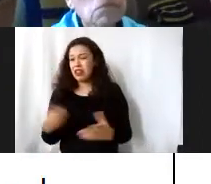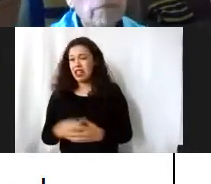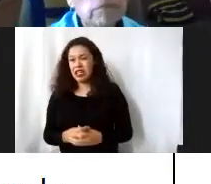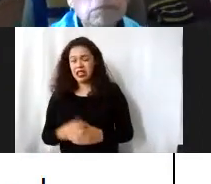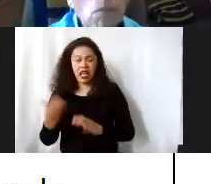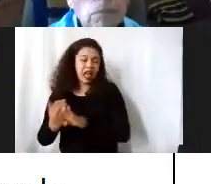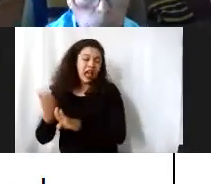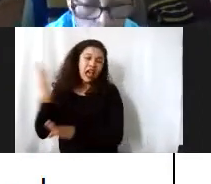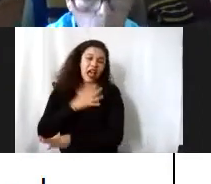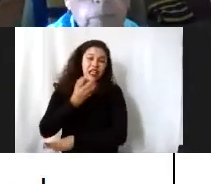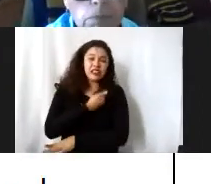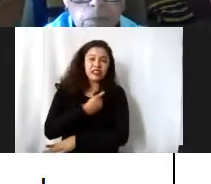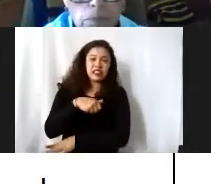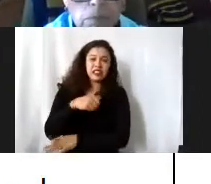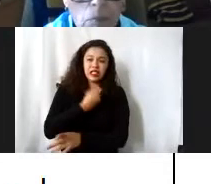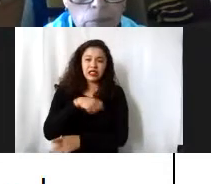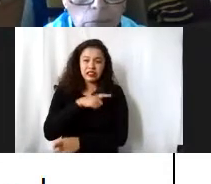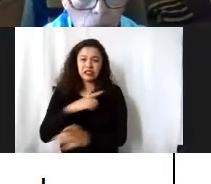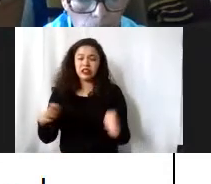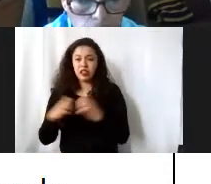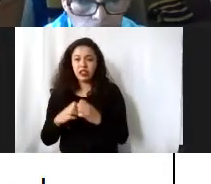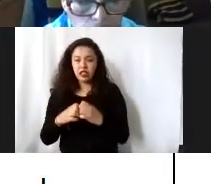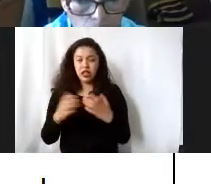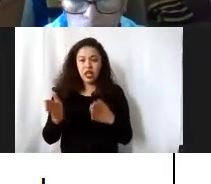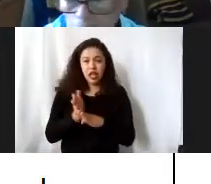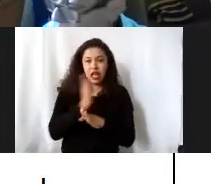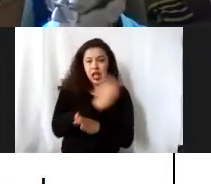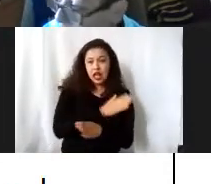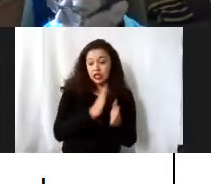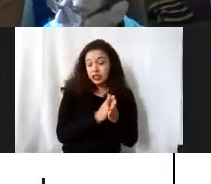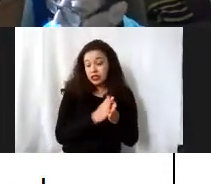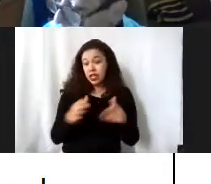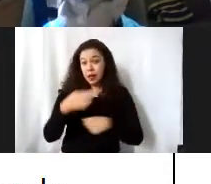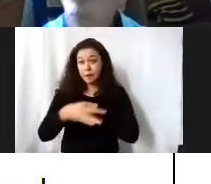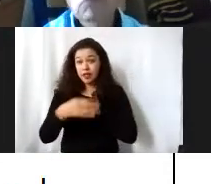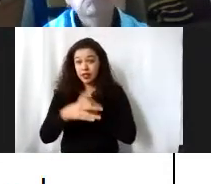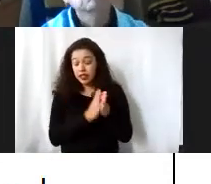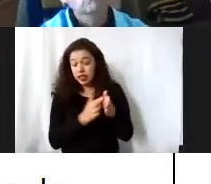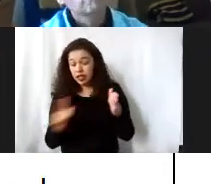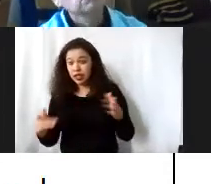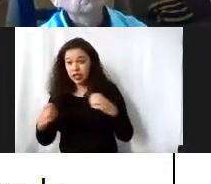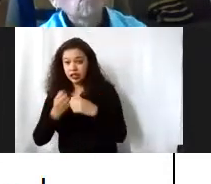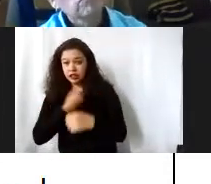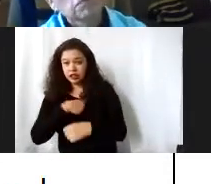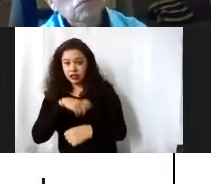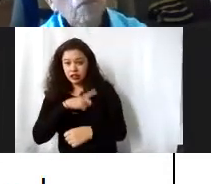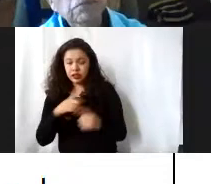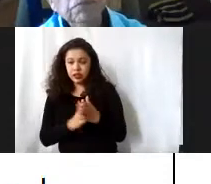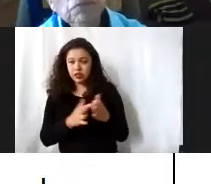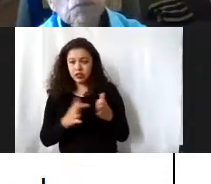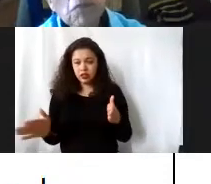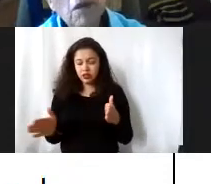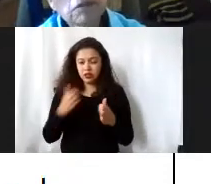la pandemia y durante la pandemia, porque yo tenía un estudio socioeconómico que me